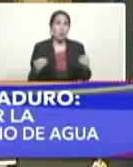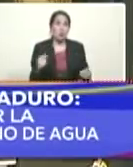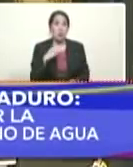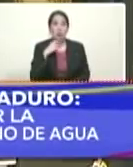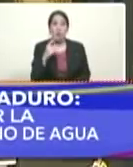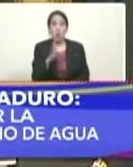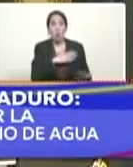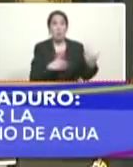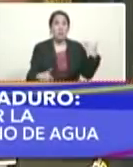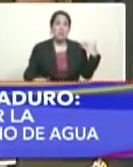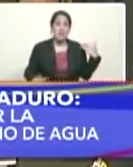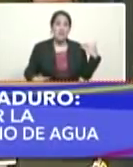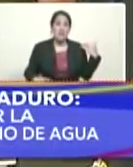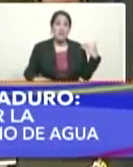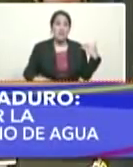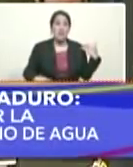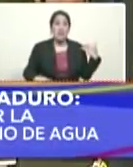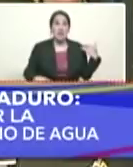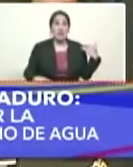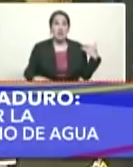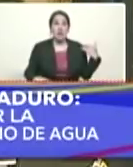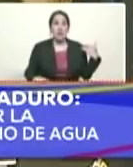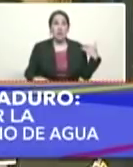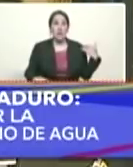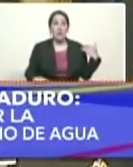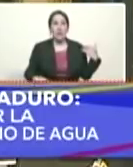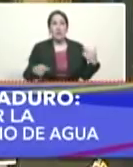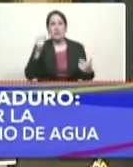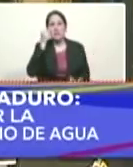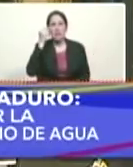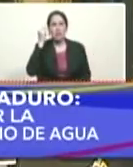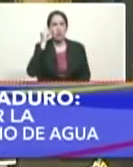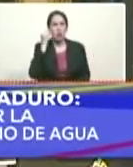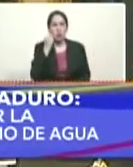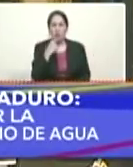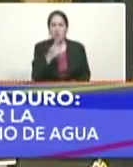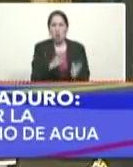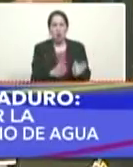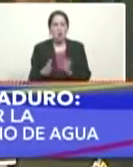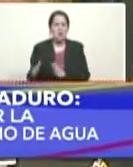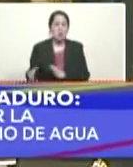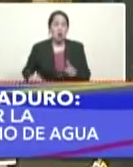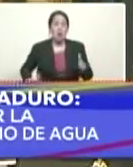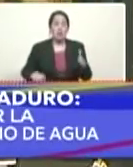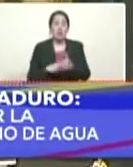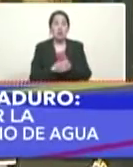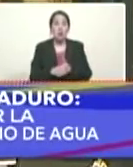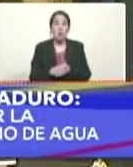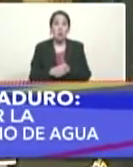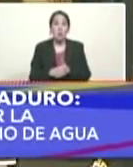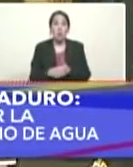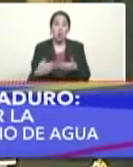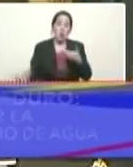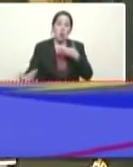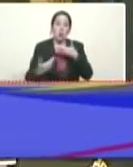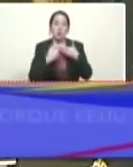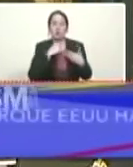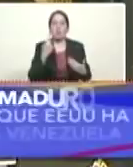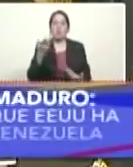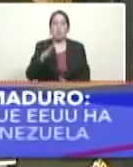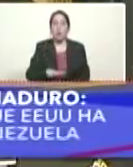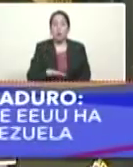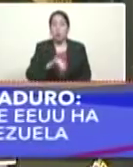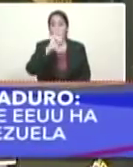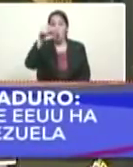presidente santos entonces presidente de colombia fue el que organizó el atentado para matarme que julio borges